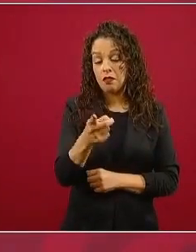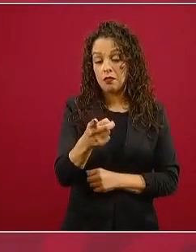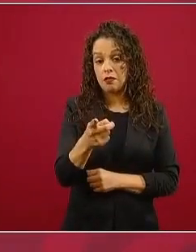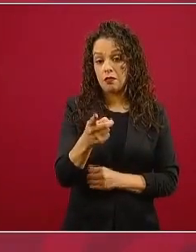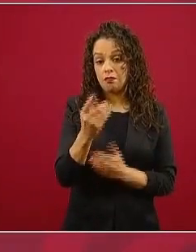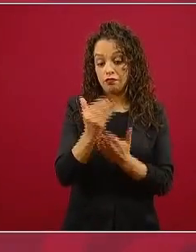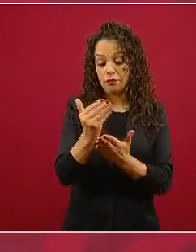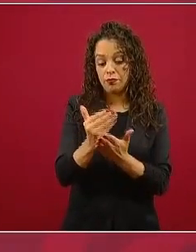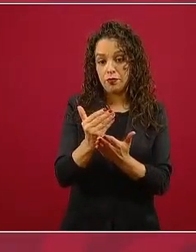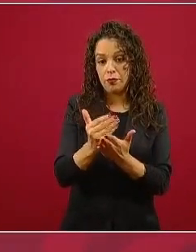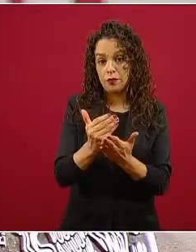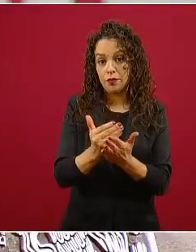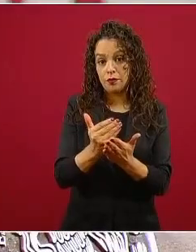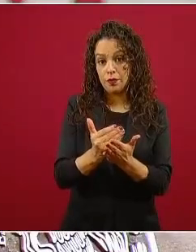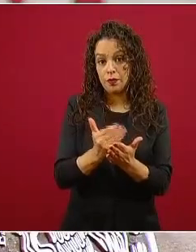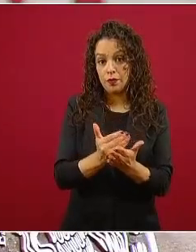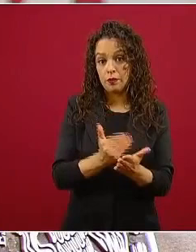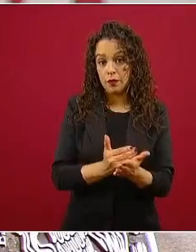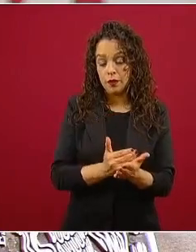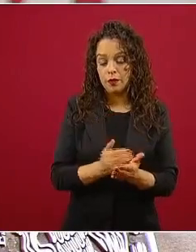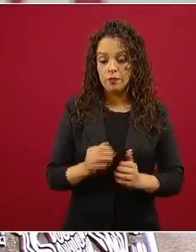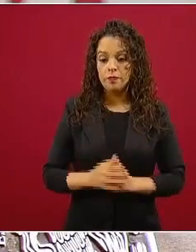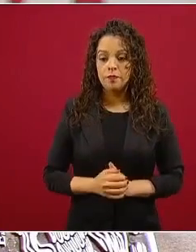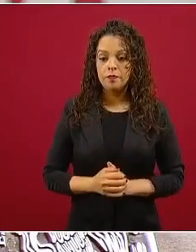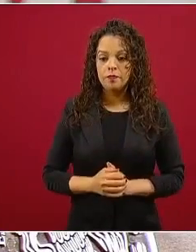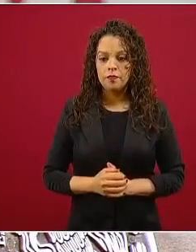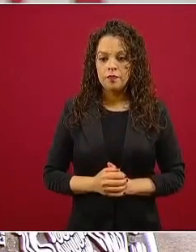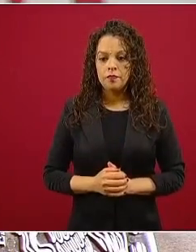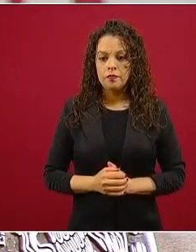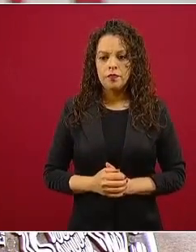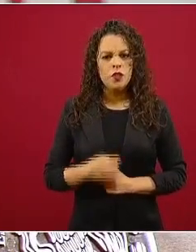está, según entiendo,